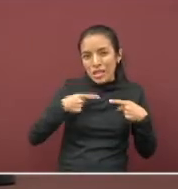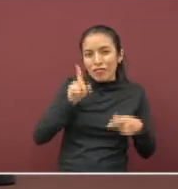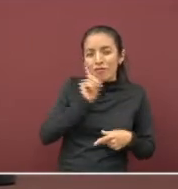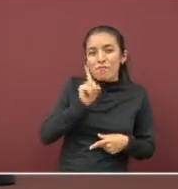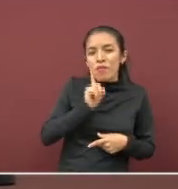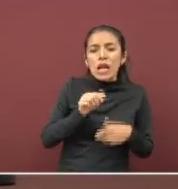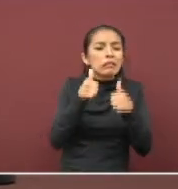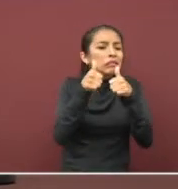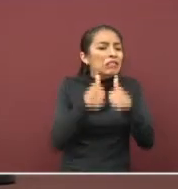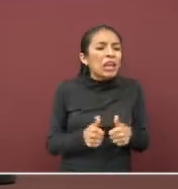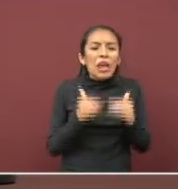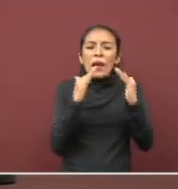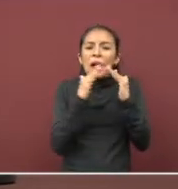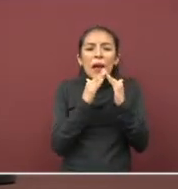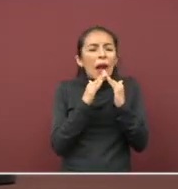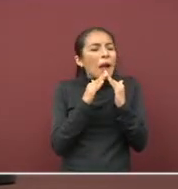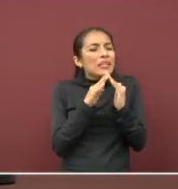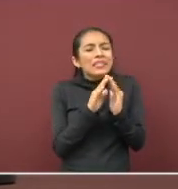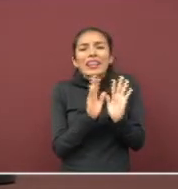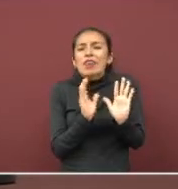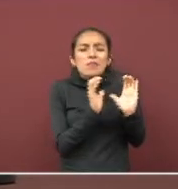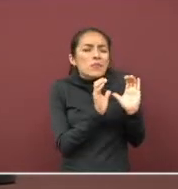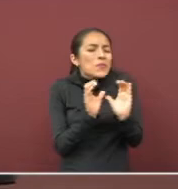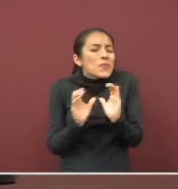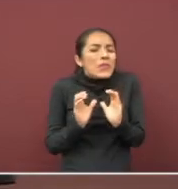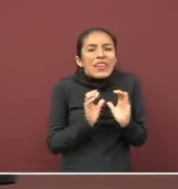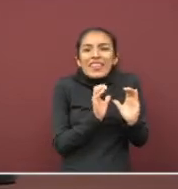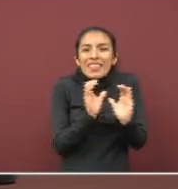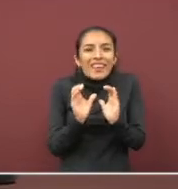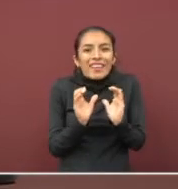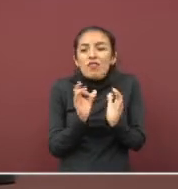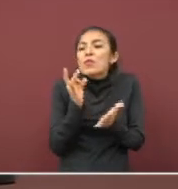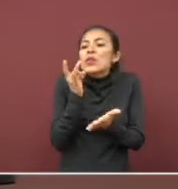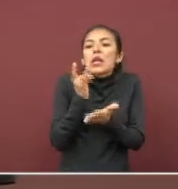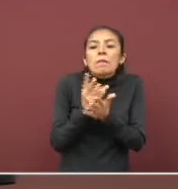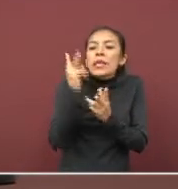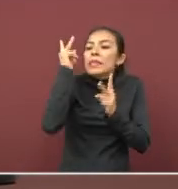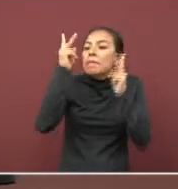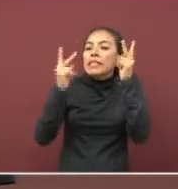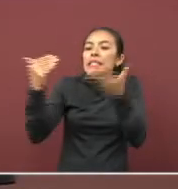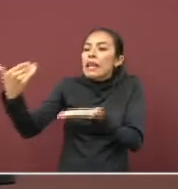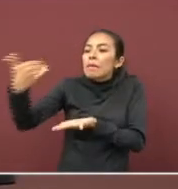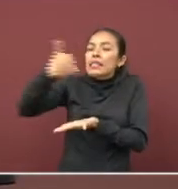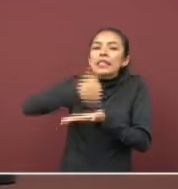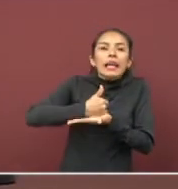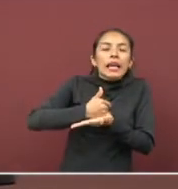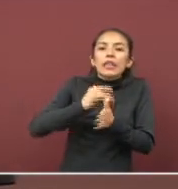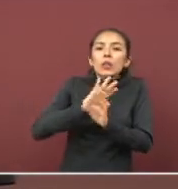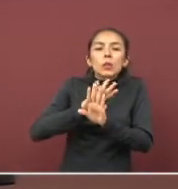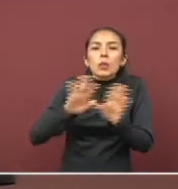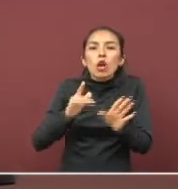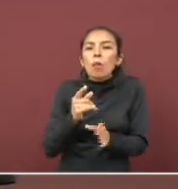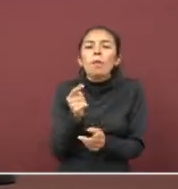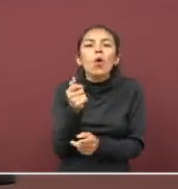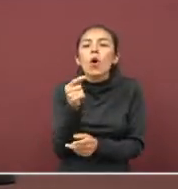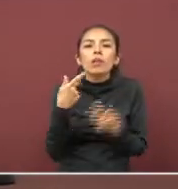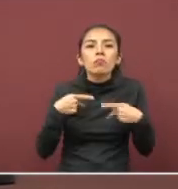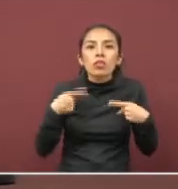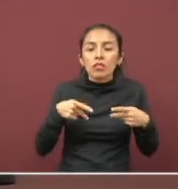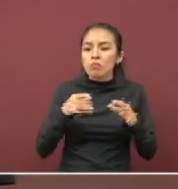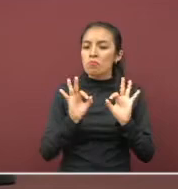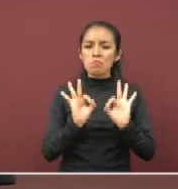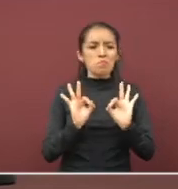resguardada sin salir de casa y únicamente con las visitas necesarias se encontraba bien pero muy